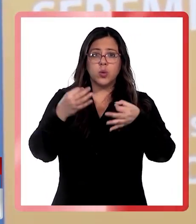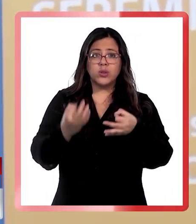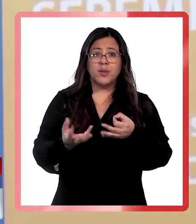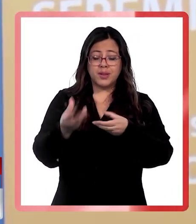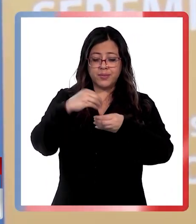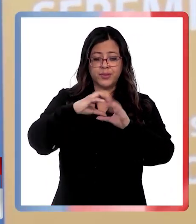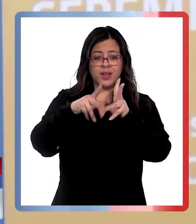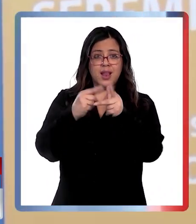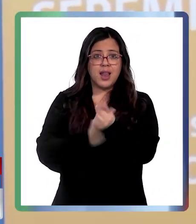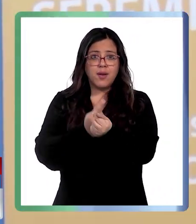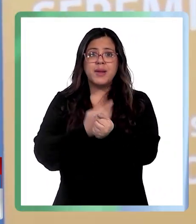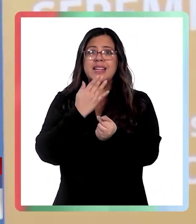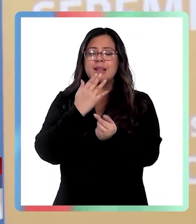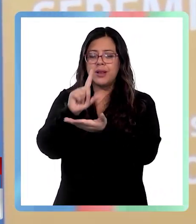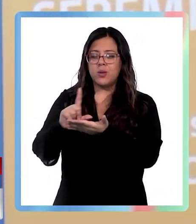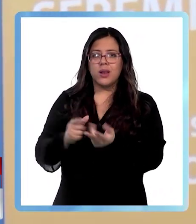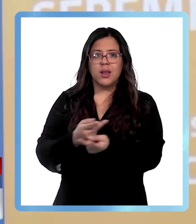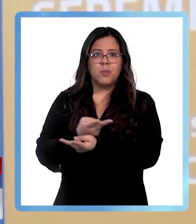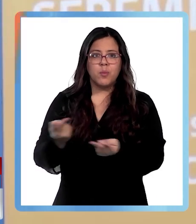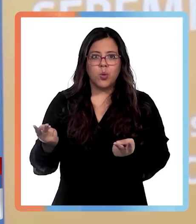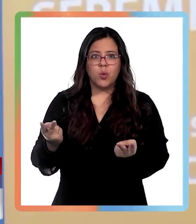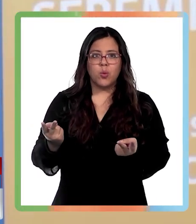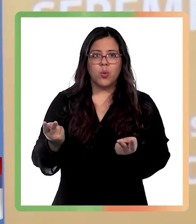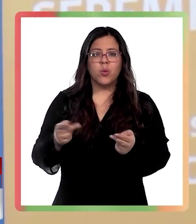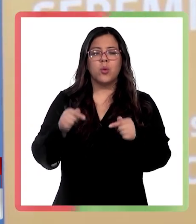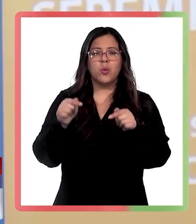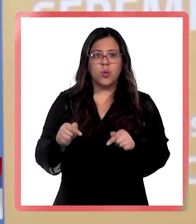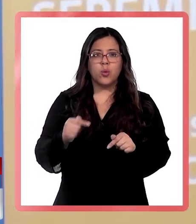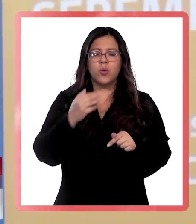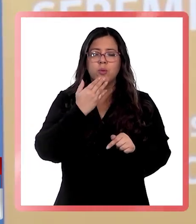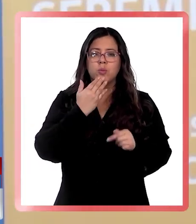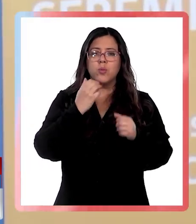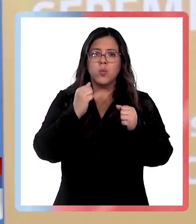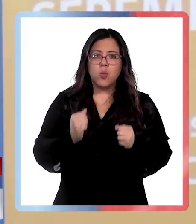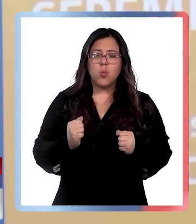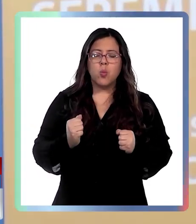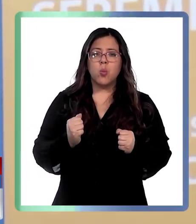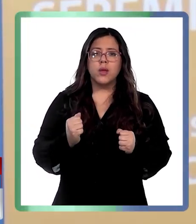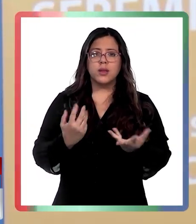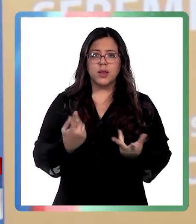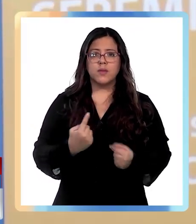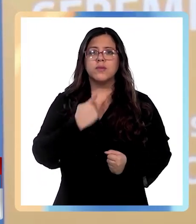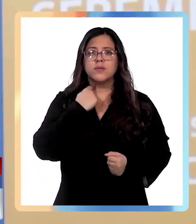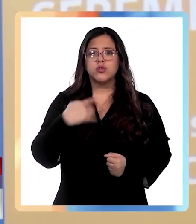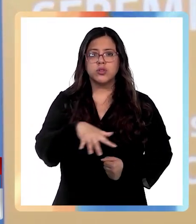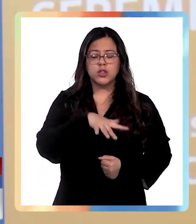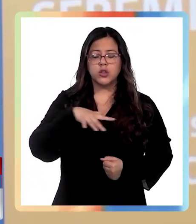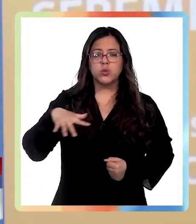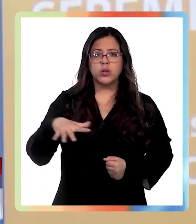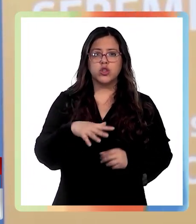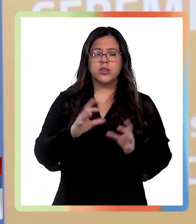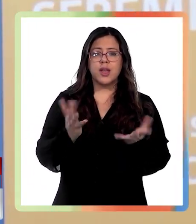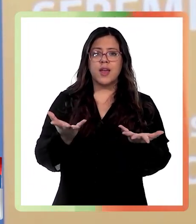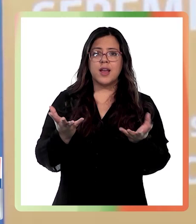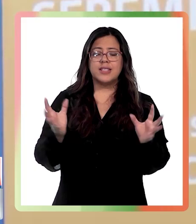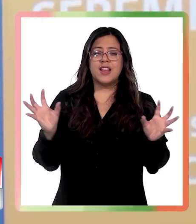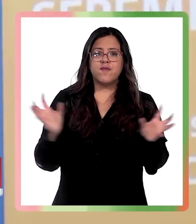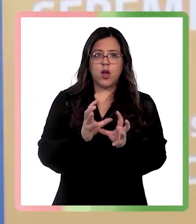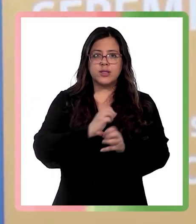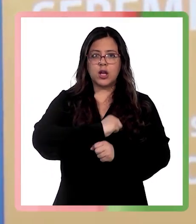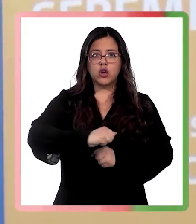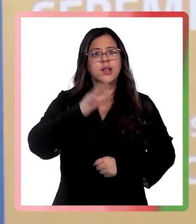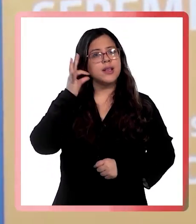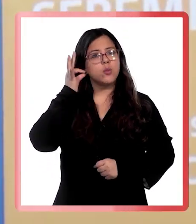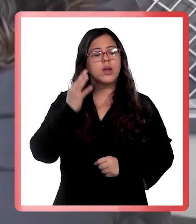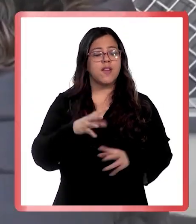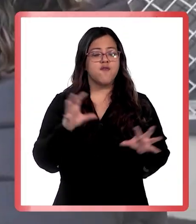al interior de la familia, sino que en el espacio público también pudieran estar ocurriendo hechos de violencia en contra